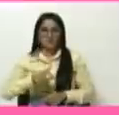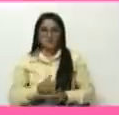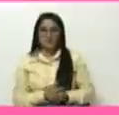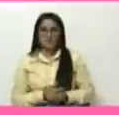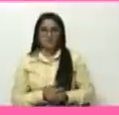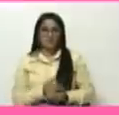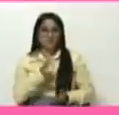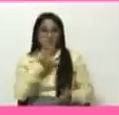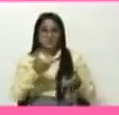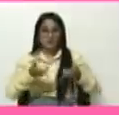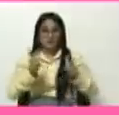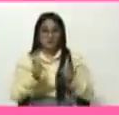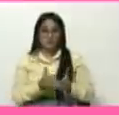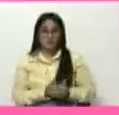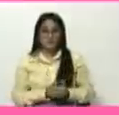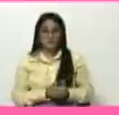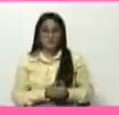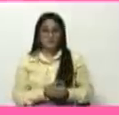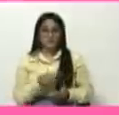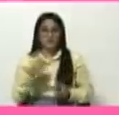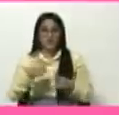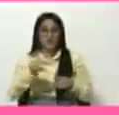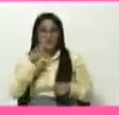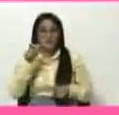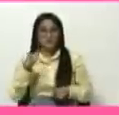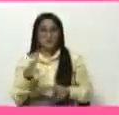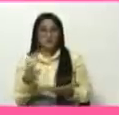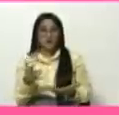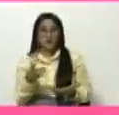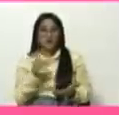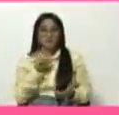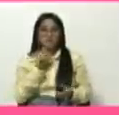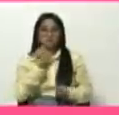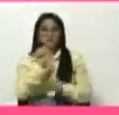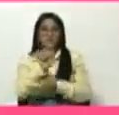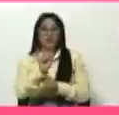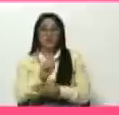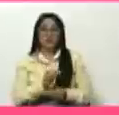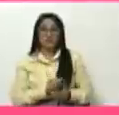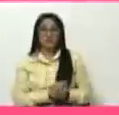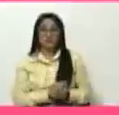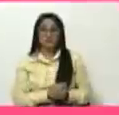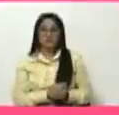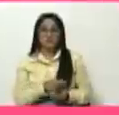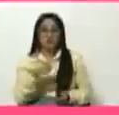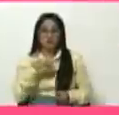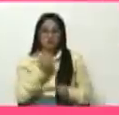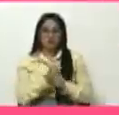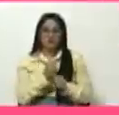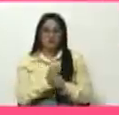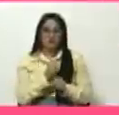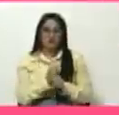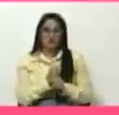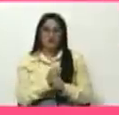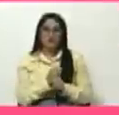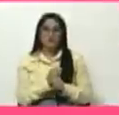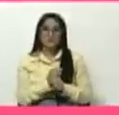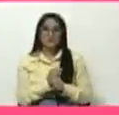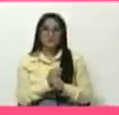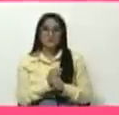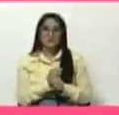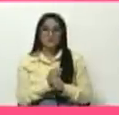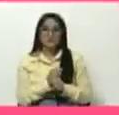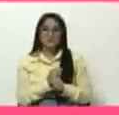estar autorizado, y esa otra persona pasó la novedad. Pero nosotros trabajábamos en células de